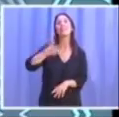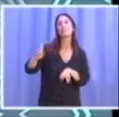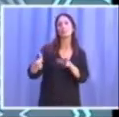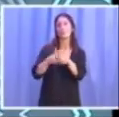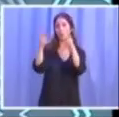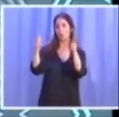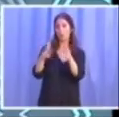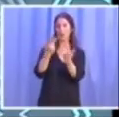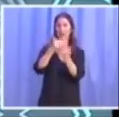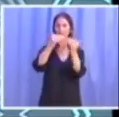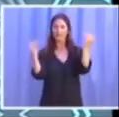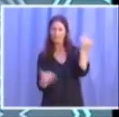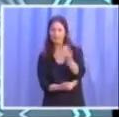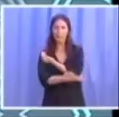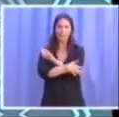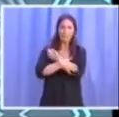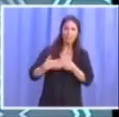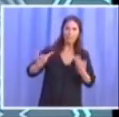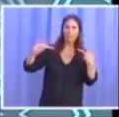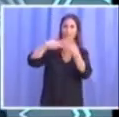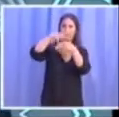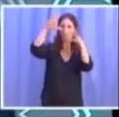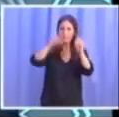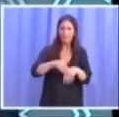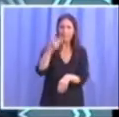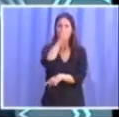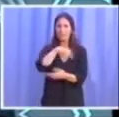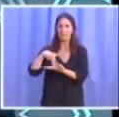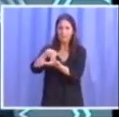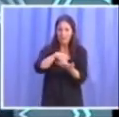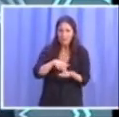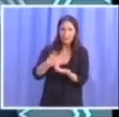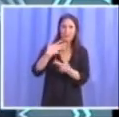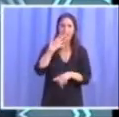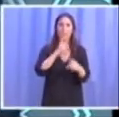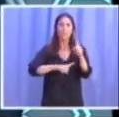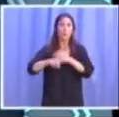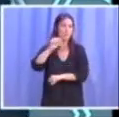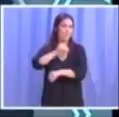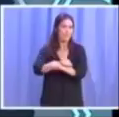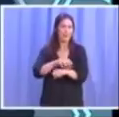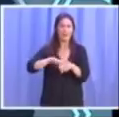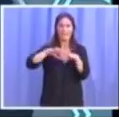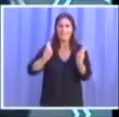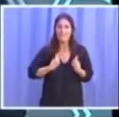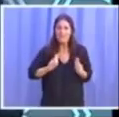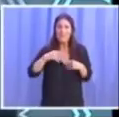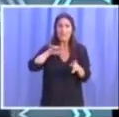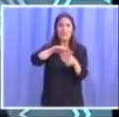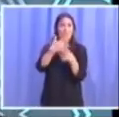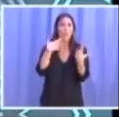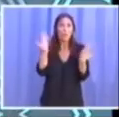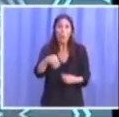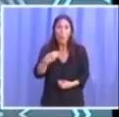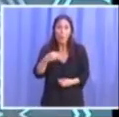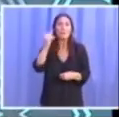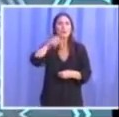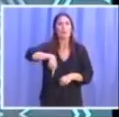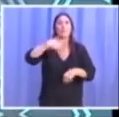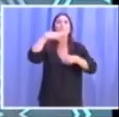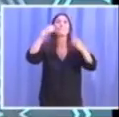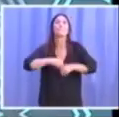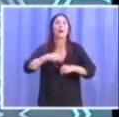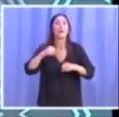sociales, la desigualdad, la pobreza, los cortes de luz, las personas sin hogar, los problemas de desempleo, la vivienda y la situación de los jóvenes, también los